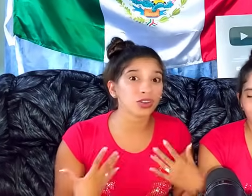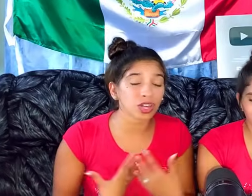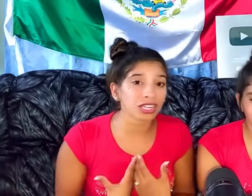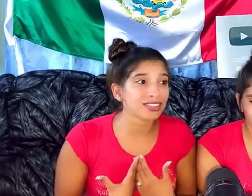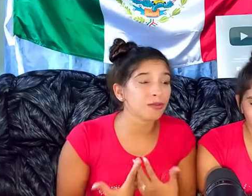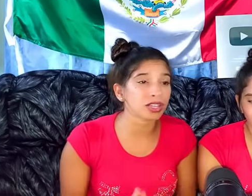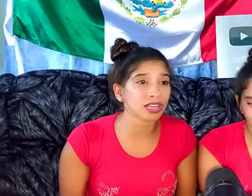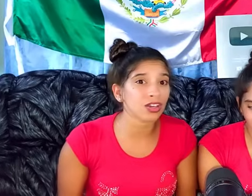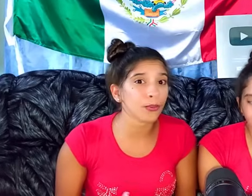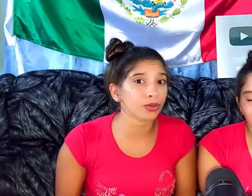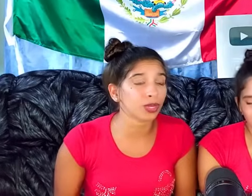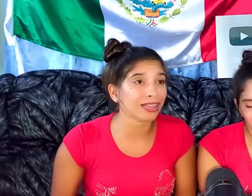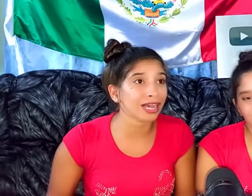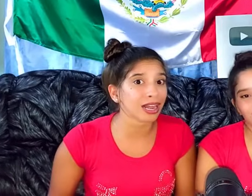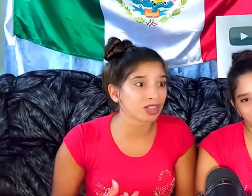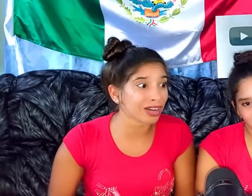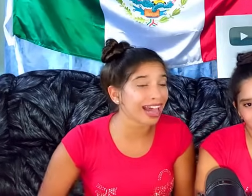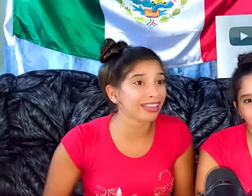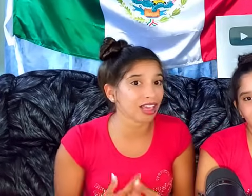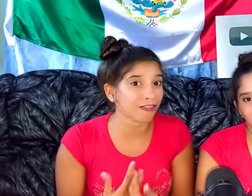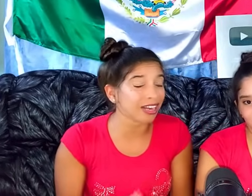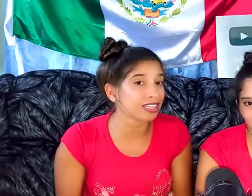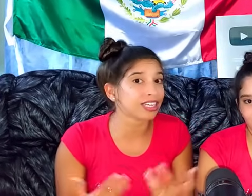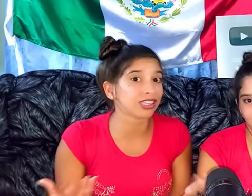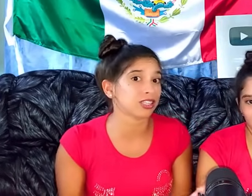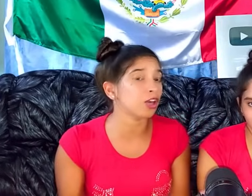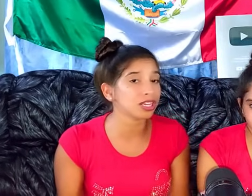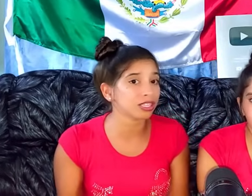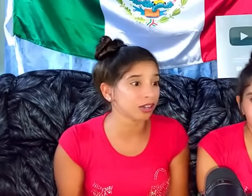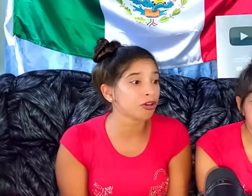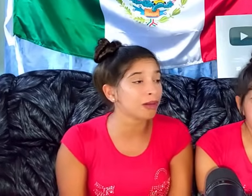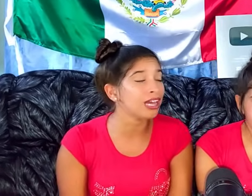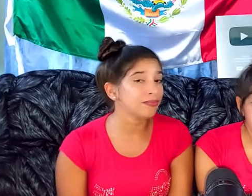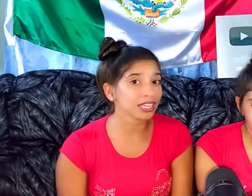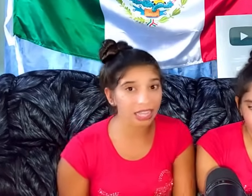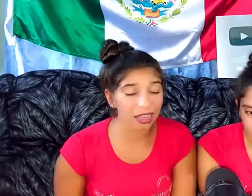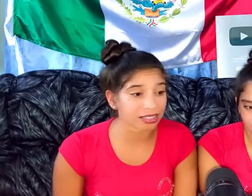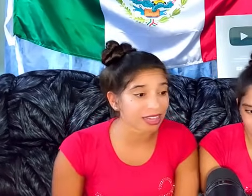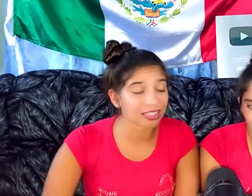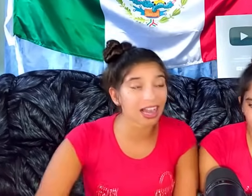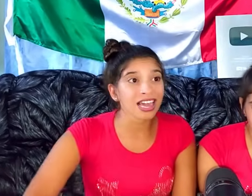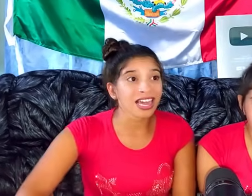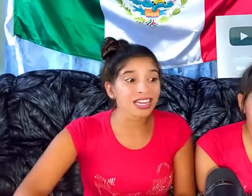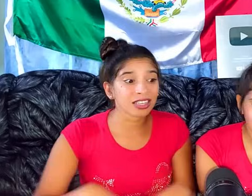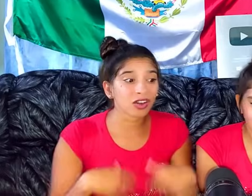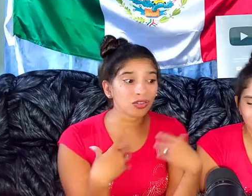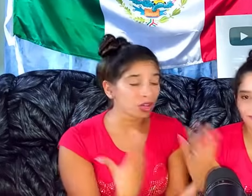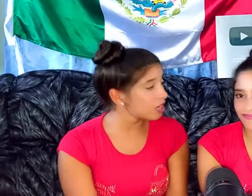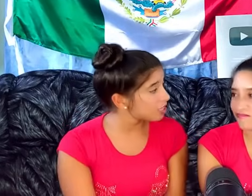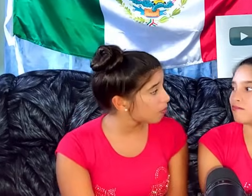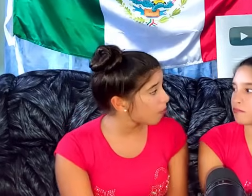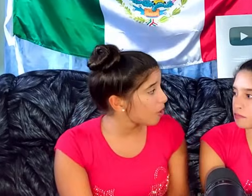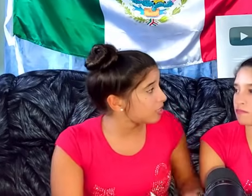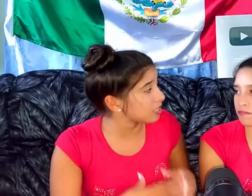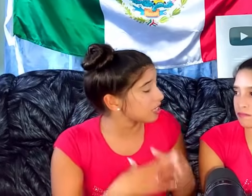increíbles, que nosotras hemos tenido la oportunidad de reaccionar, de ver, de ser testigo de cierta forma desde la distancia. Y si con